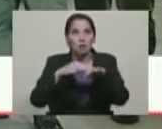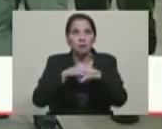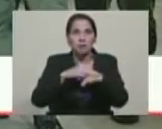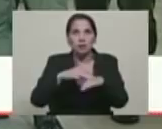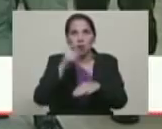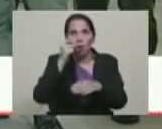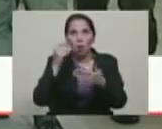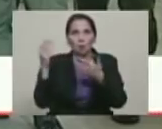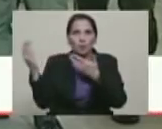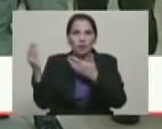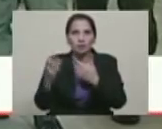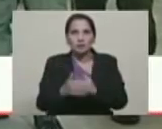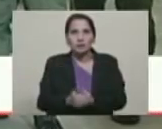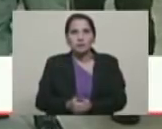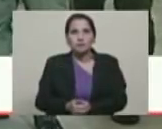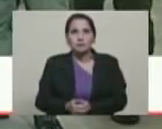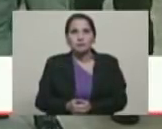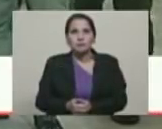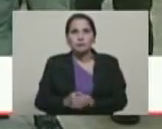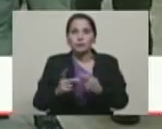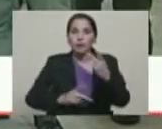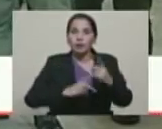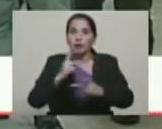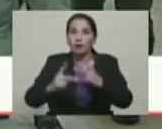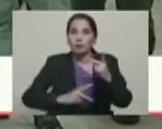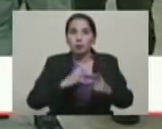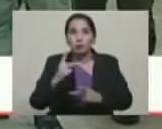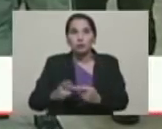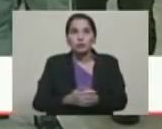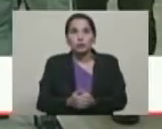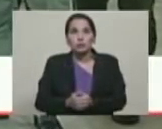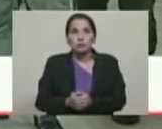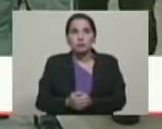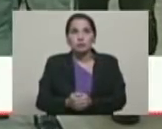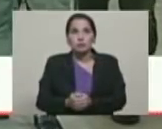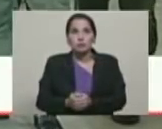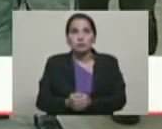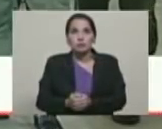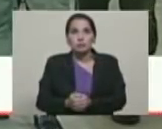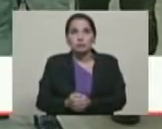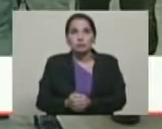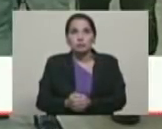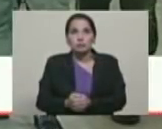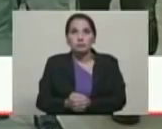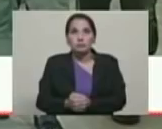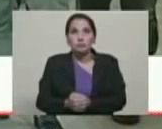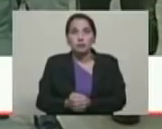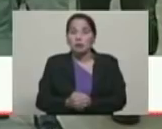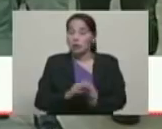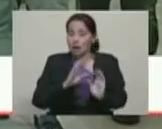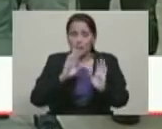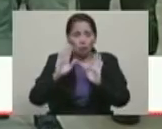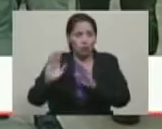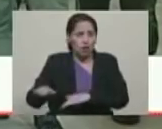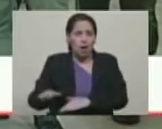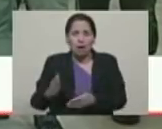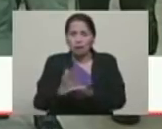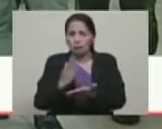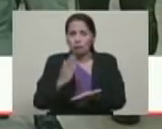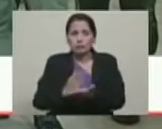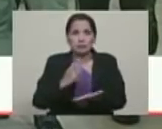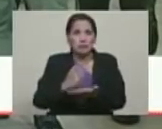Artillería. A la producción local, a la producción vamos a apoyarlo, eso sí, de manera